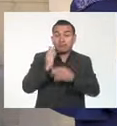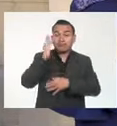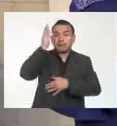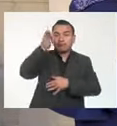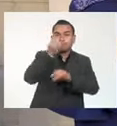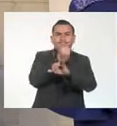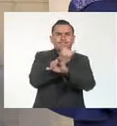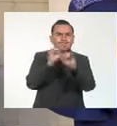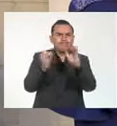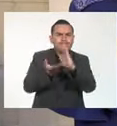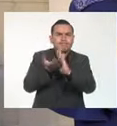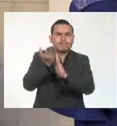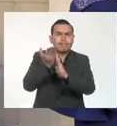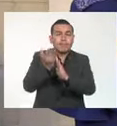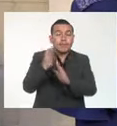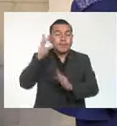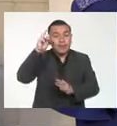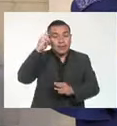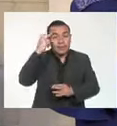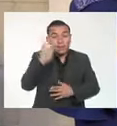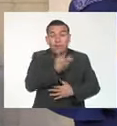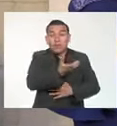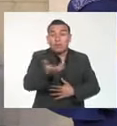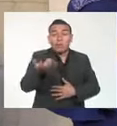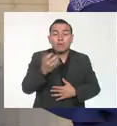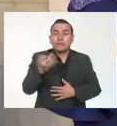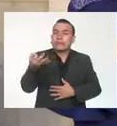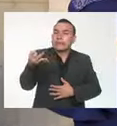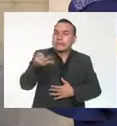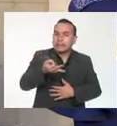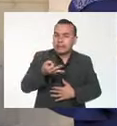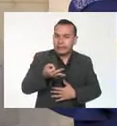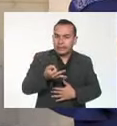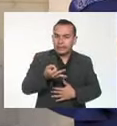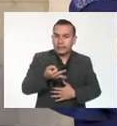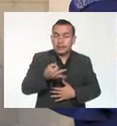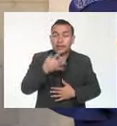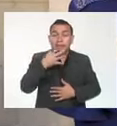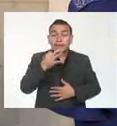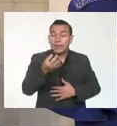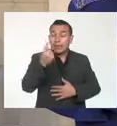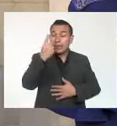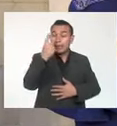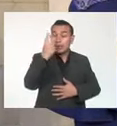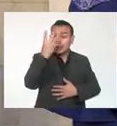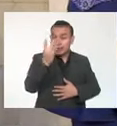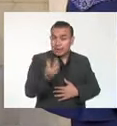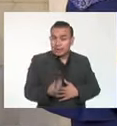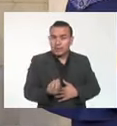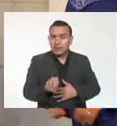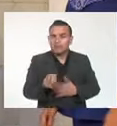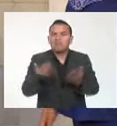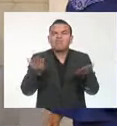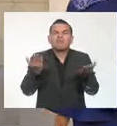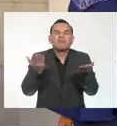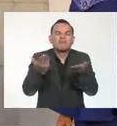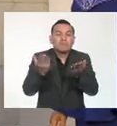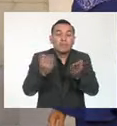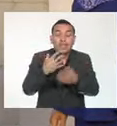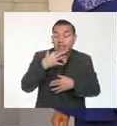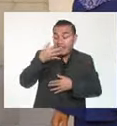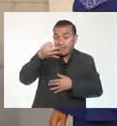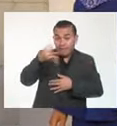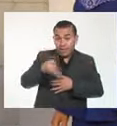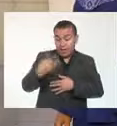no uno de la inmensa mayoría que fracasaron. Que un día nos recuerden como la generación de la